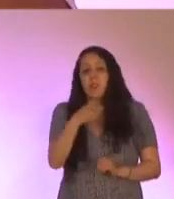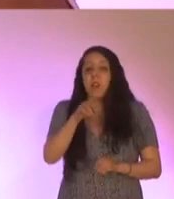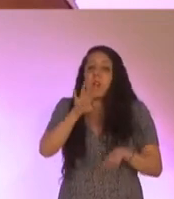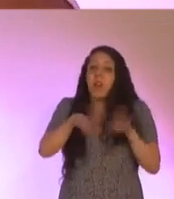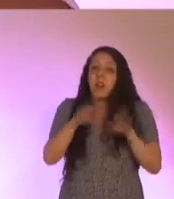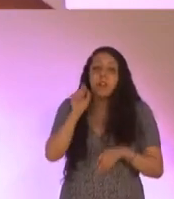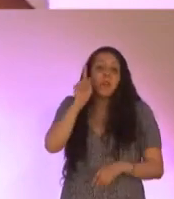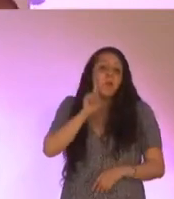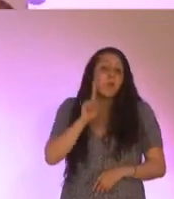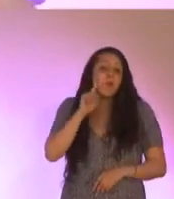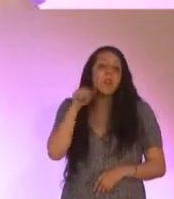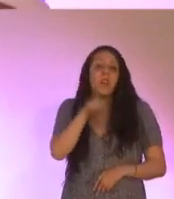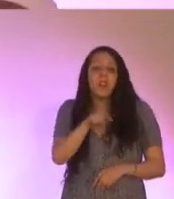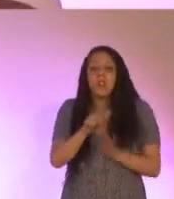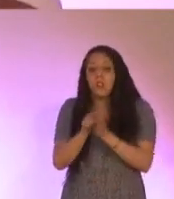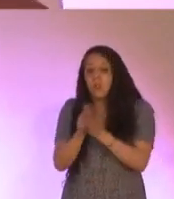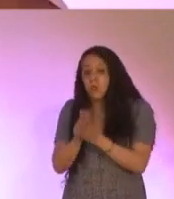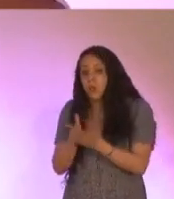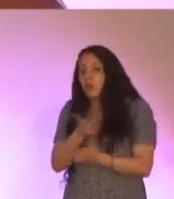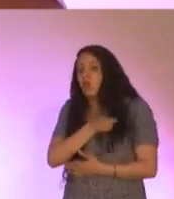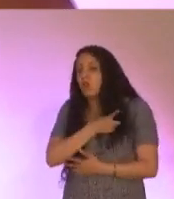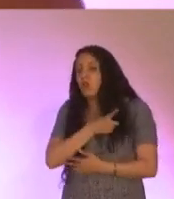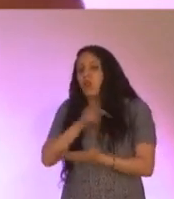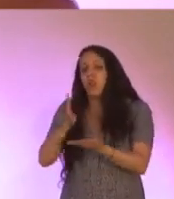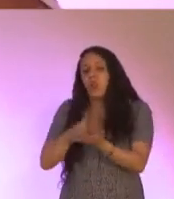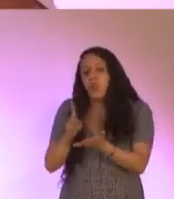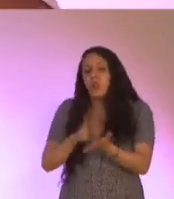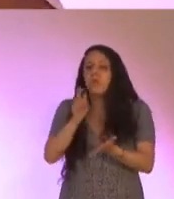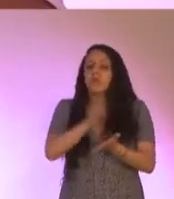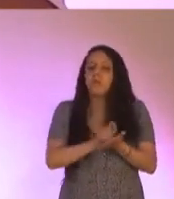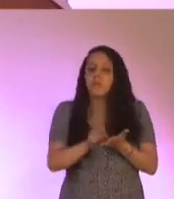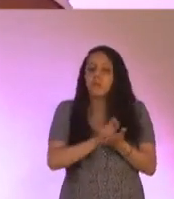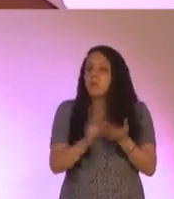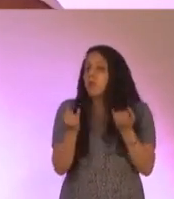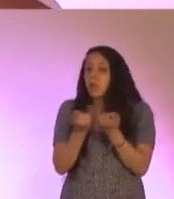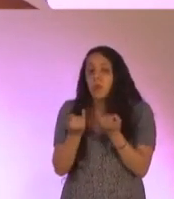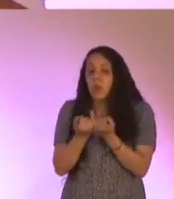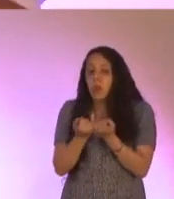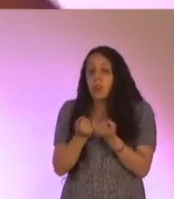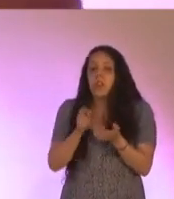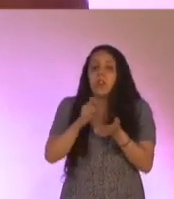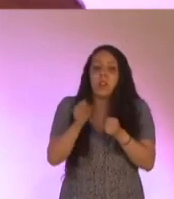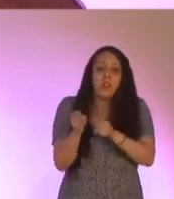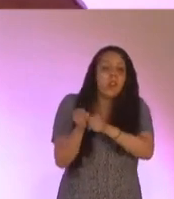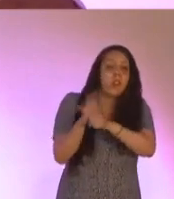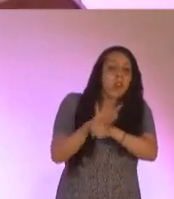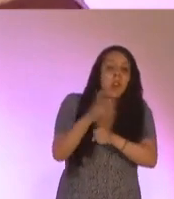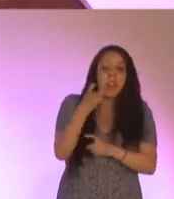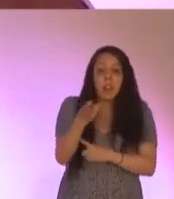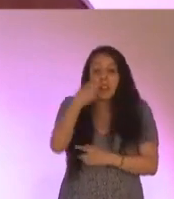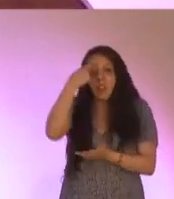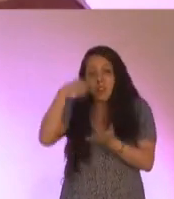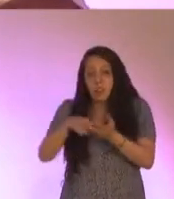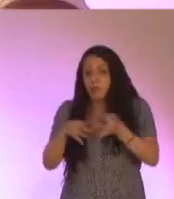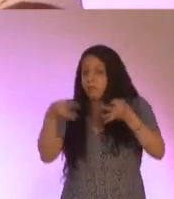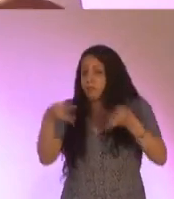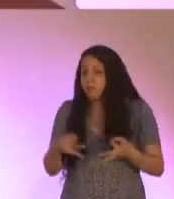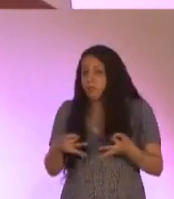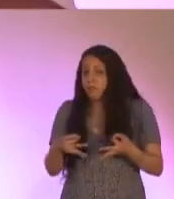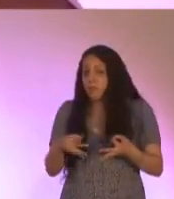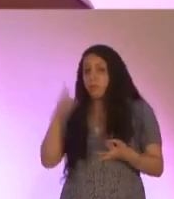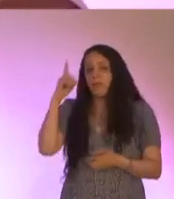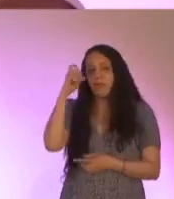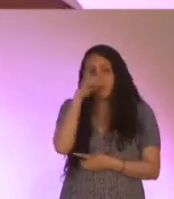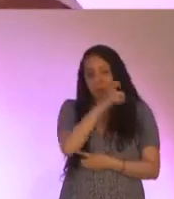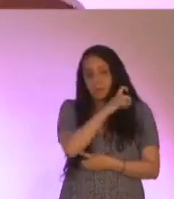a esta literatura y escribirla dentro de un panorama como la pandemia que es perfectamente un escenario distópico de película parece